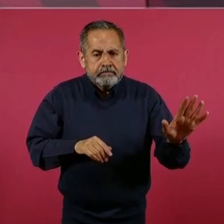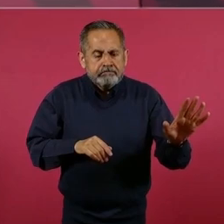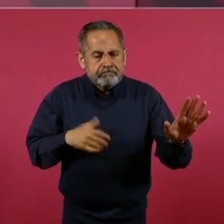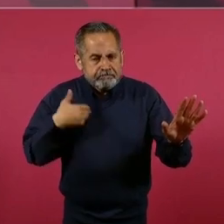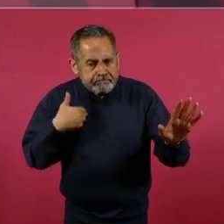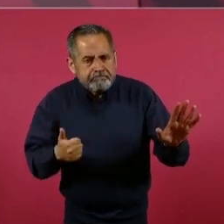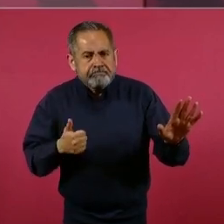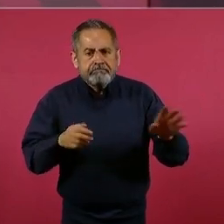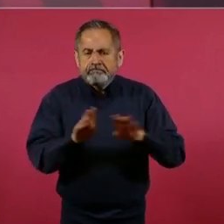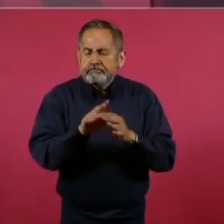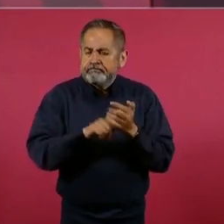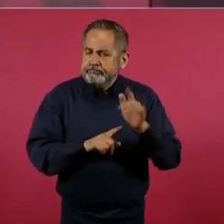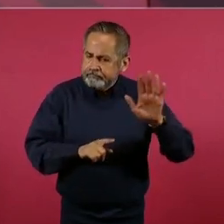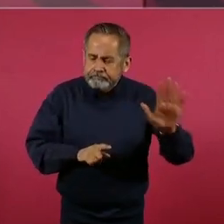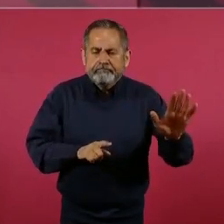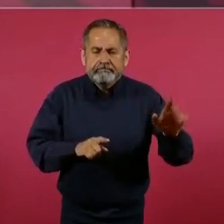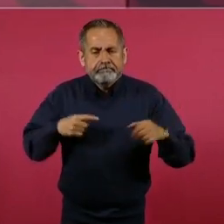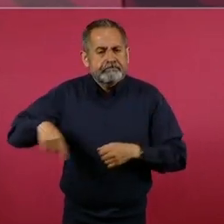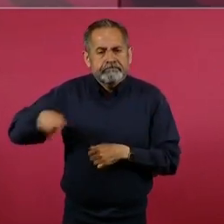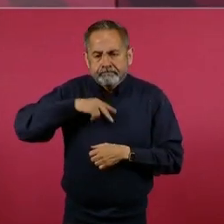entendiendo de que